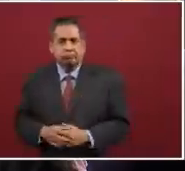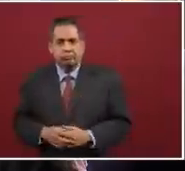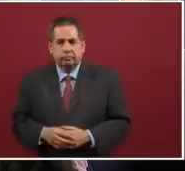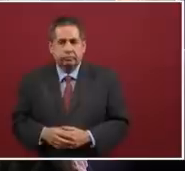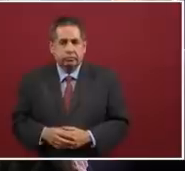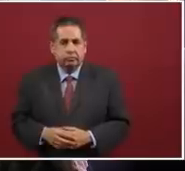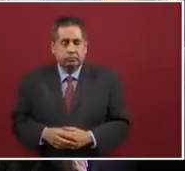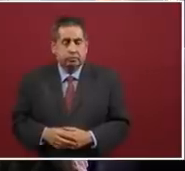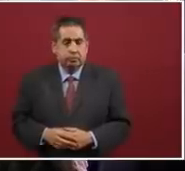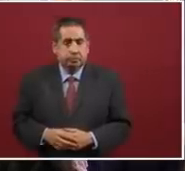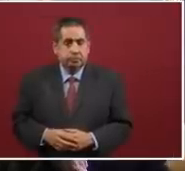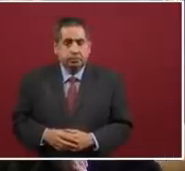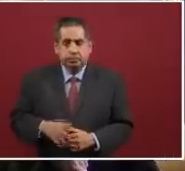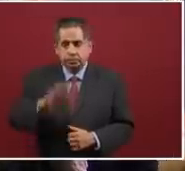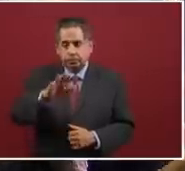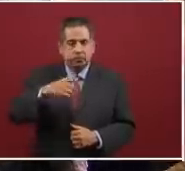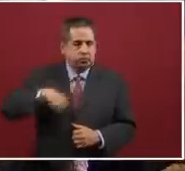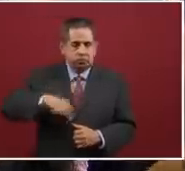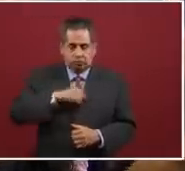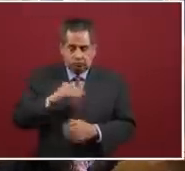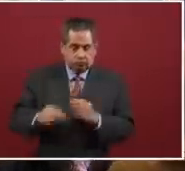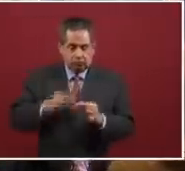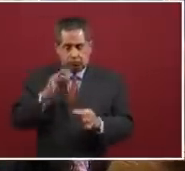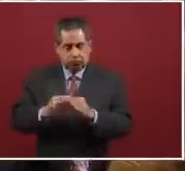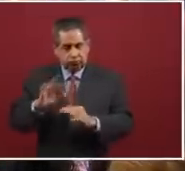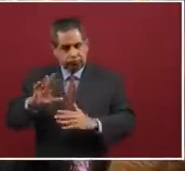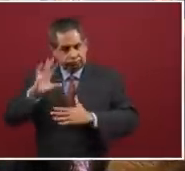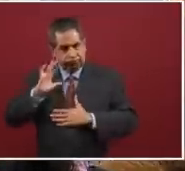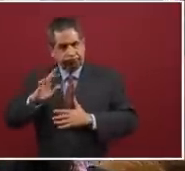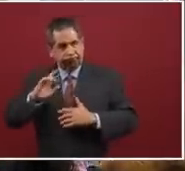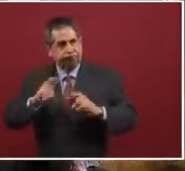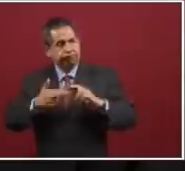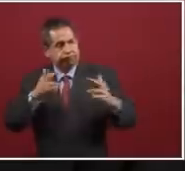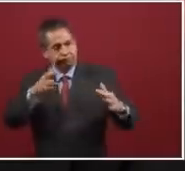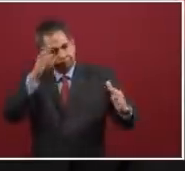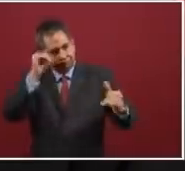estamos cumpliendo un compromiso que hicimos de